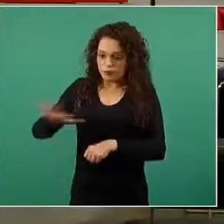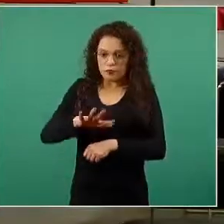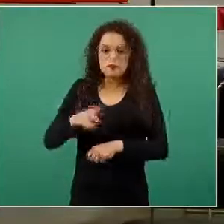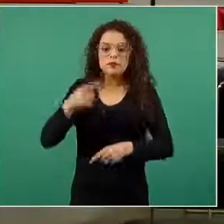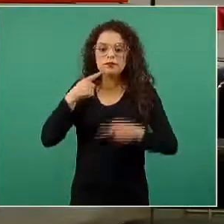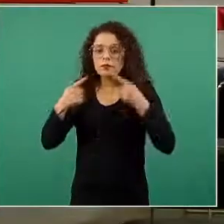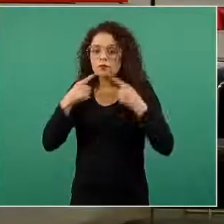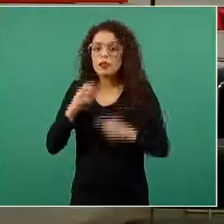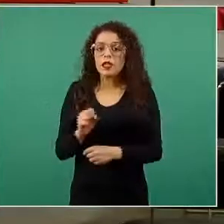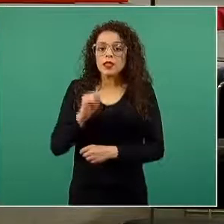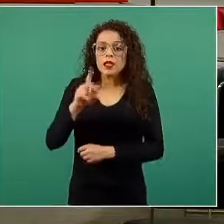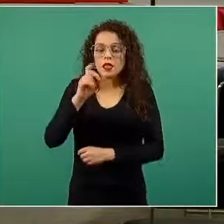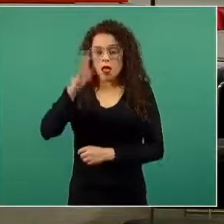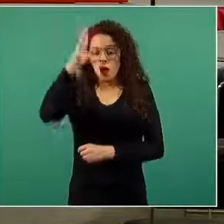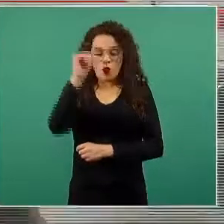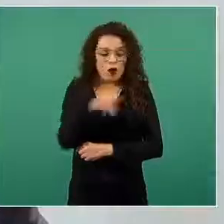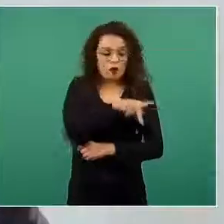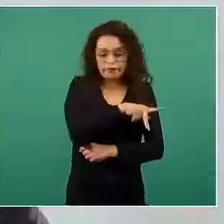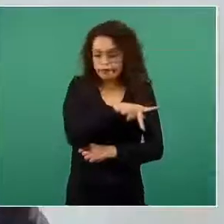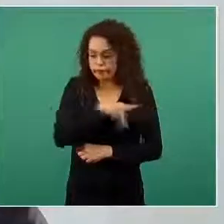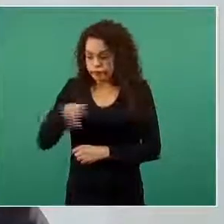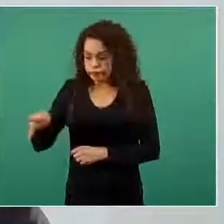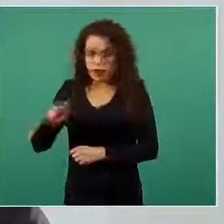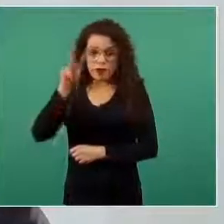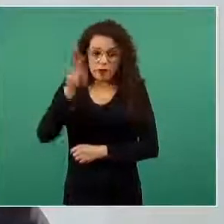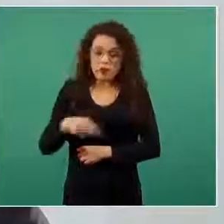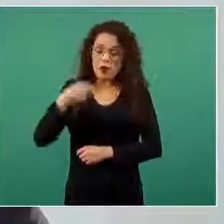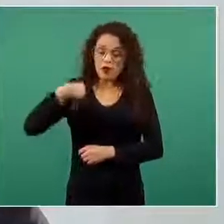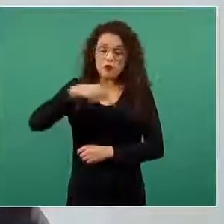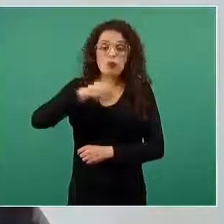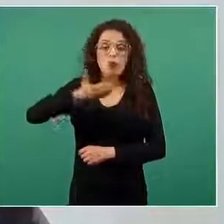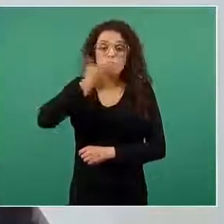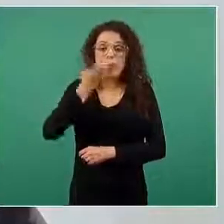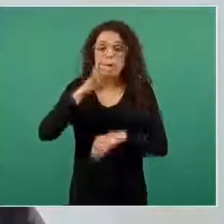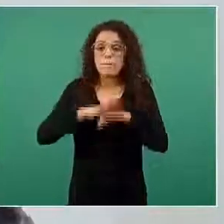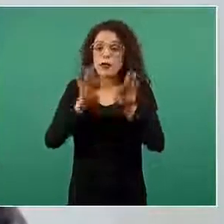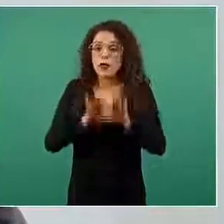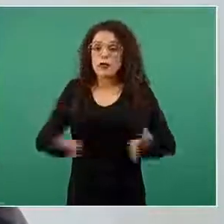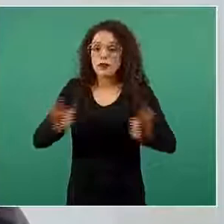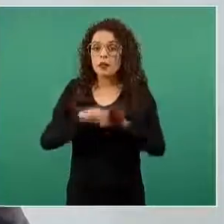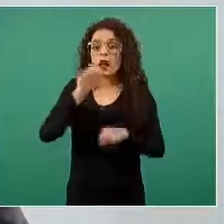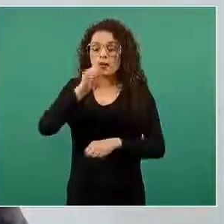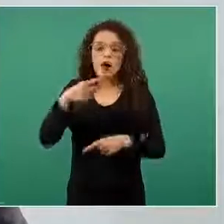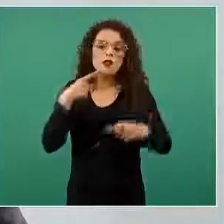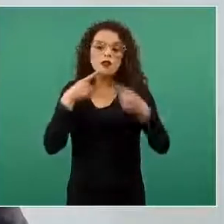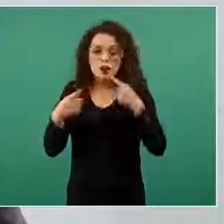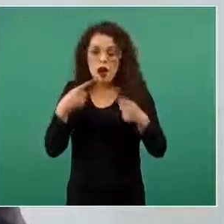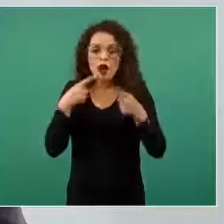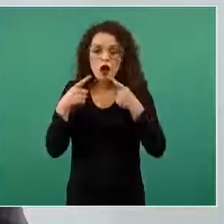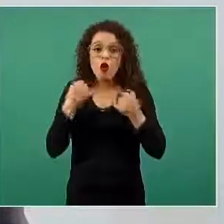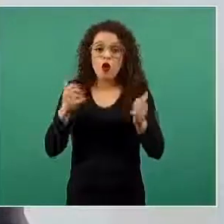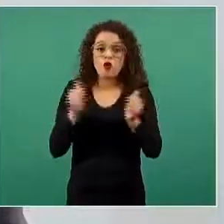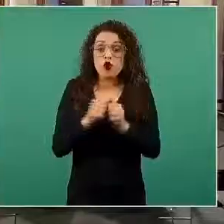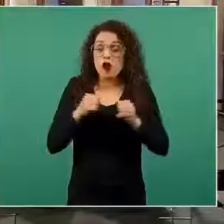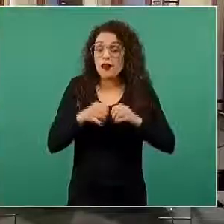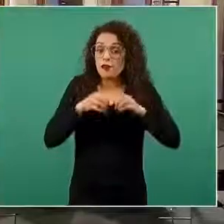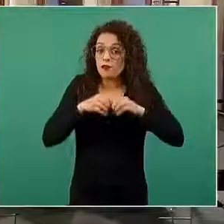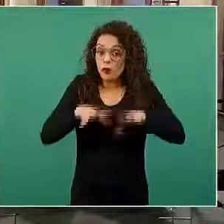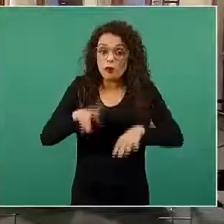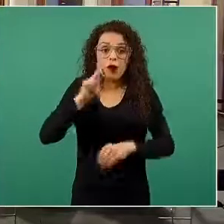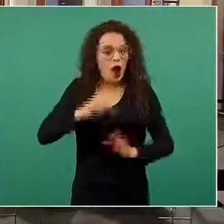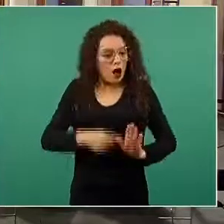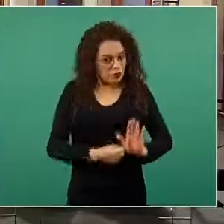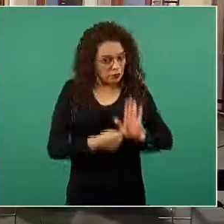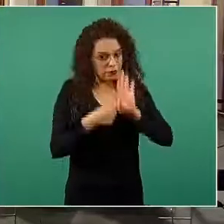en Oaxaca, que el diálogo es lo más importante, y sobre todo el diálogo informado. Entonces, tomamos esta parte de la información que nos